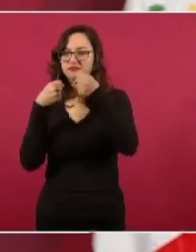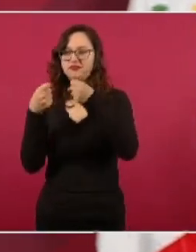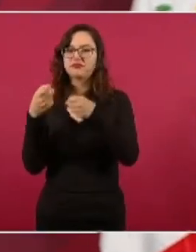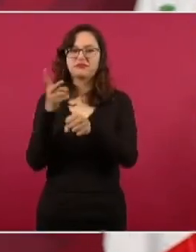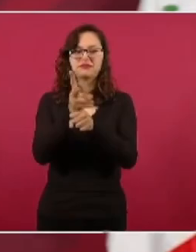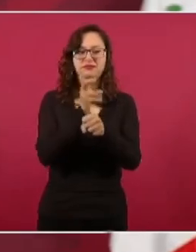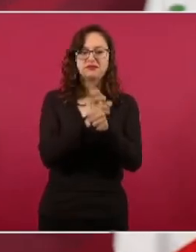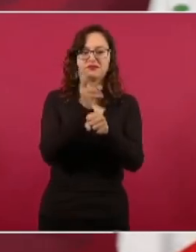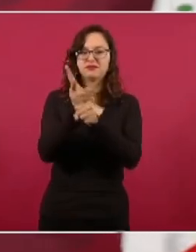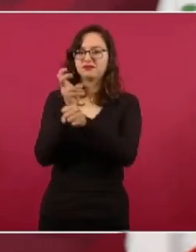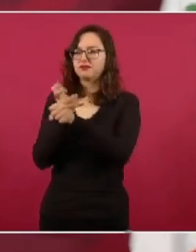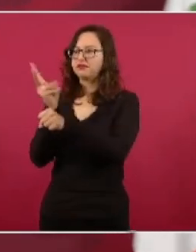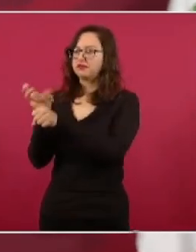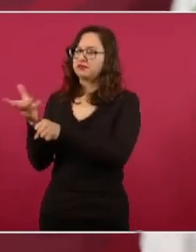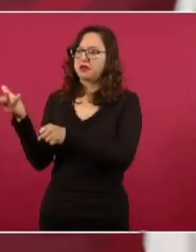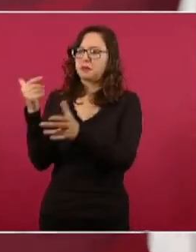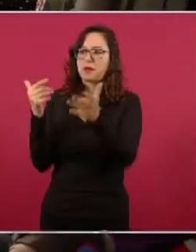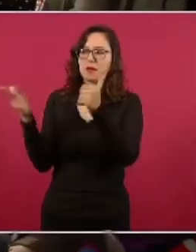cómo con la tecnología